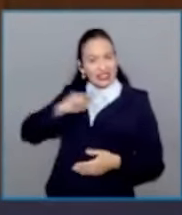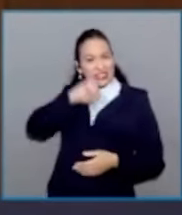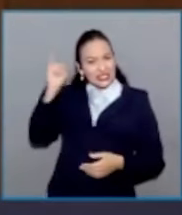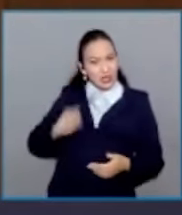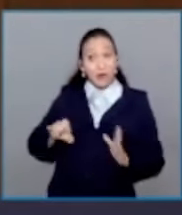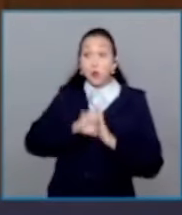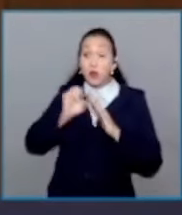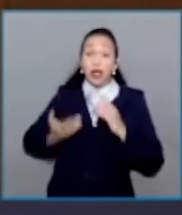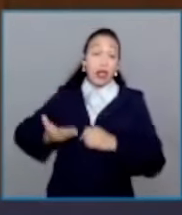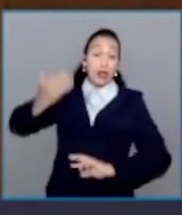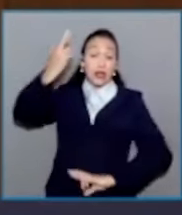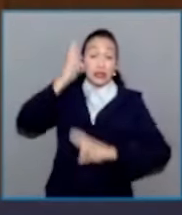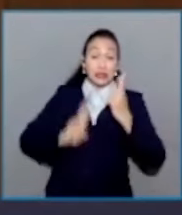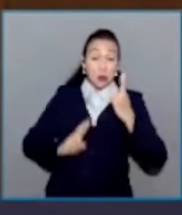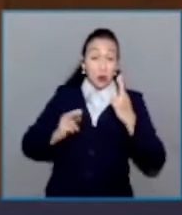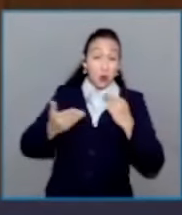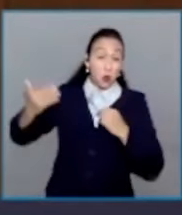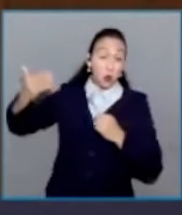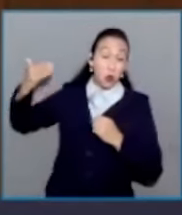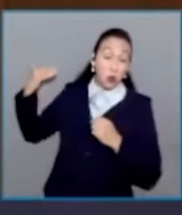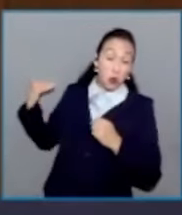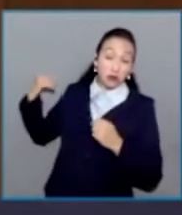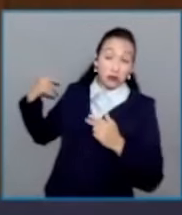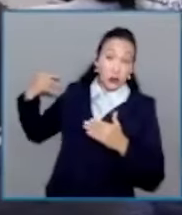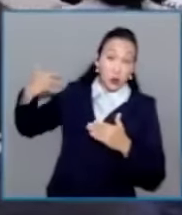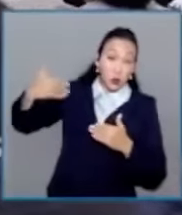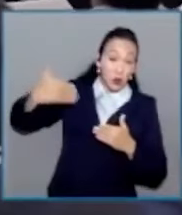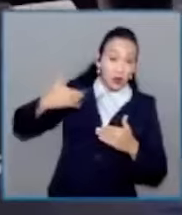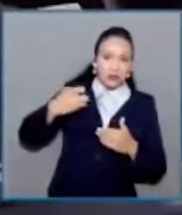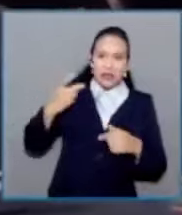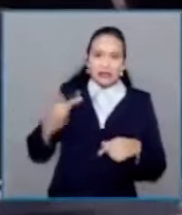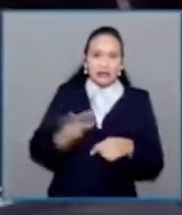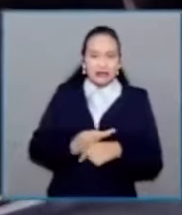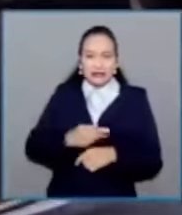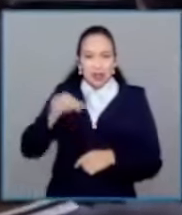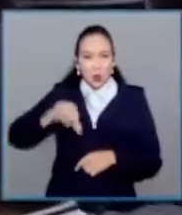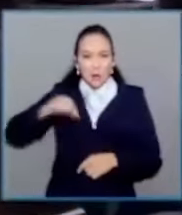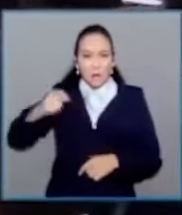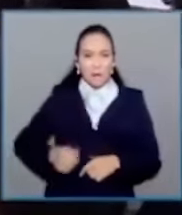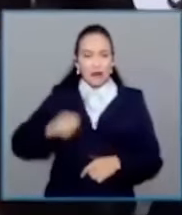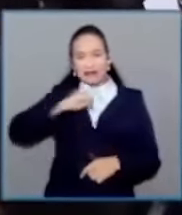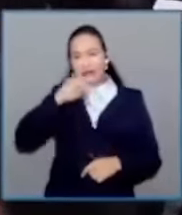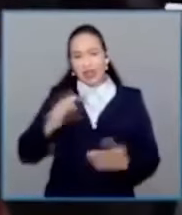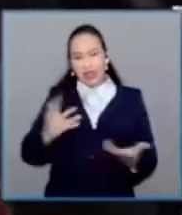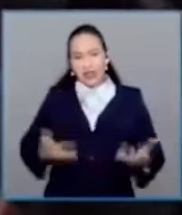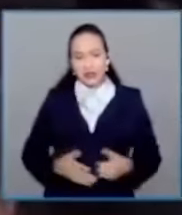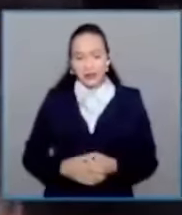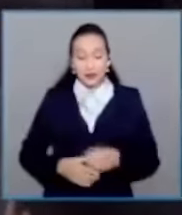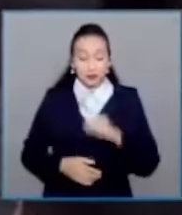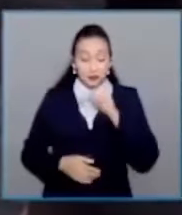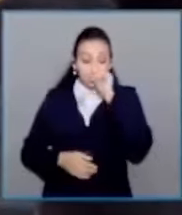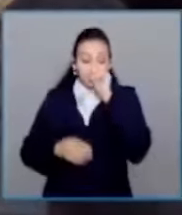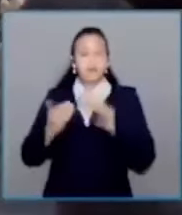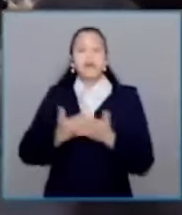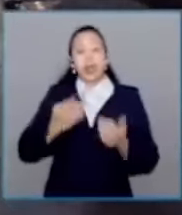soldados que ya no estuvieran en las calles y bla bla bla una vez que llegaron Pues los sometieron les pusieron la bota militar en el pescuezo y lo